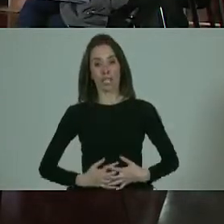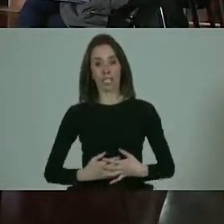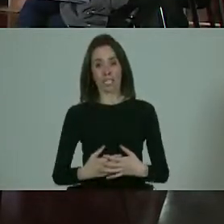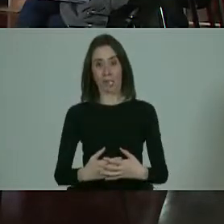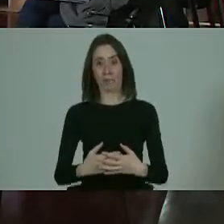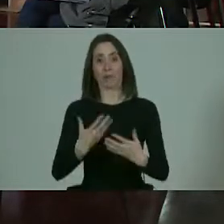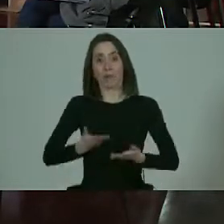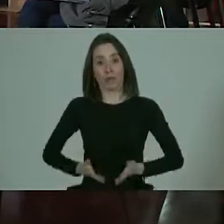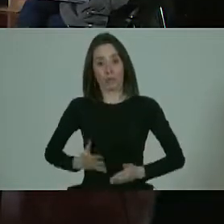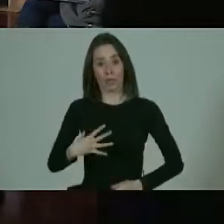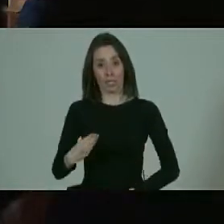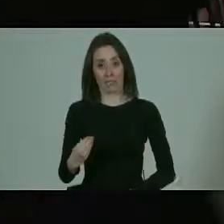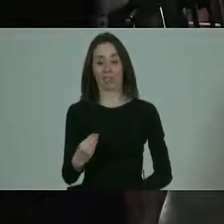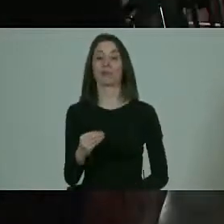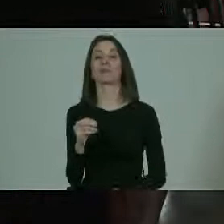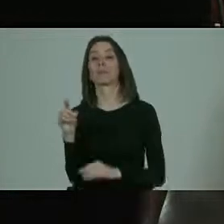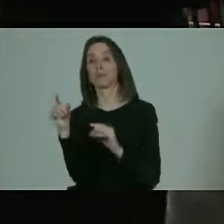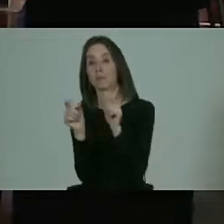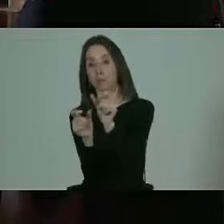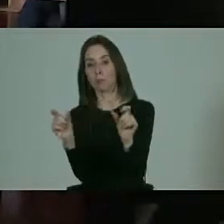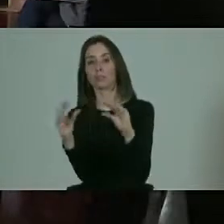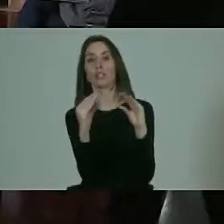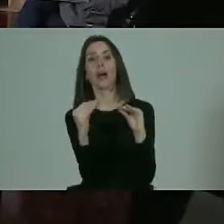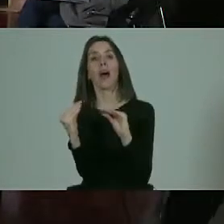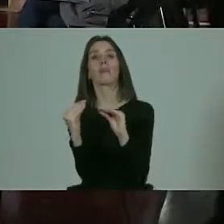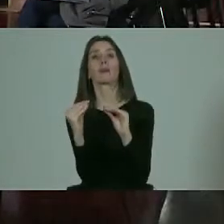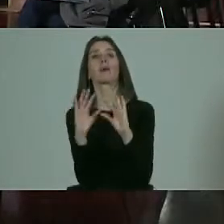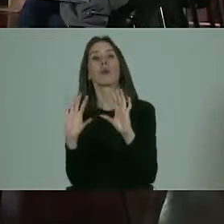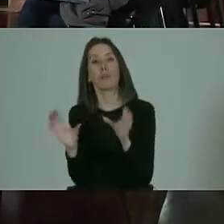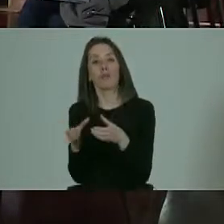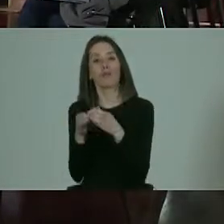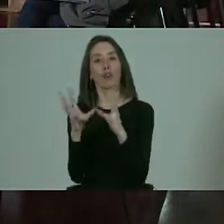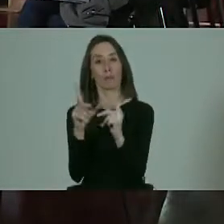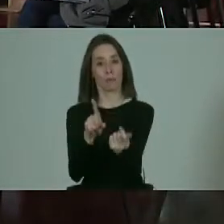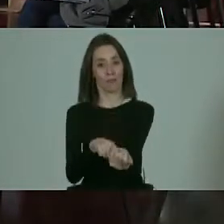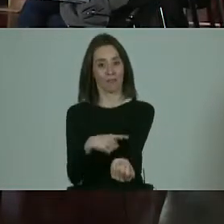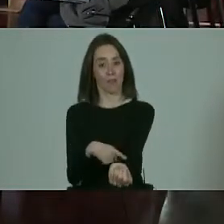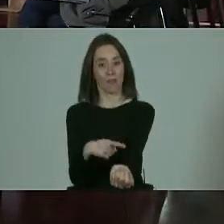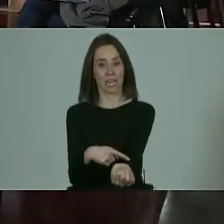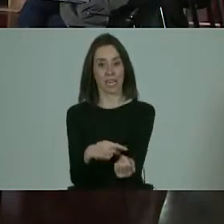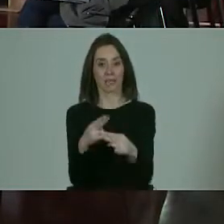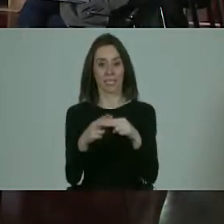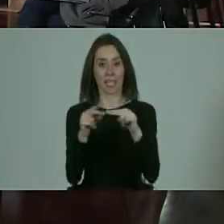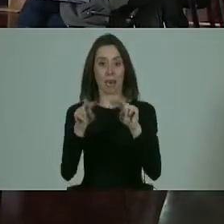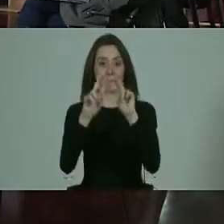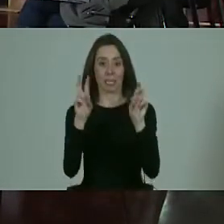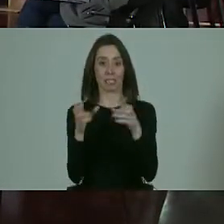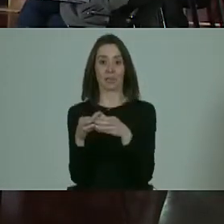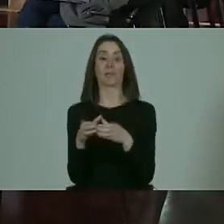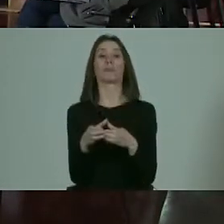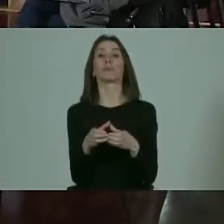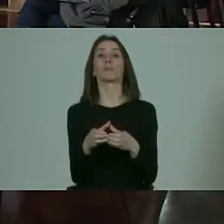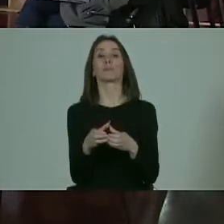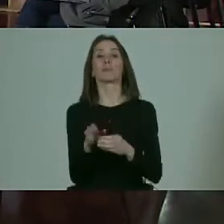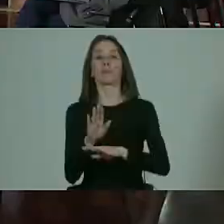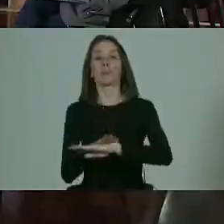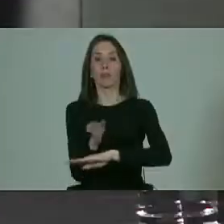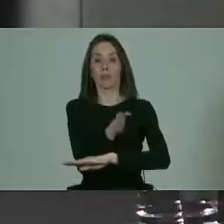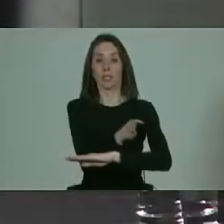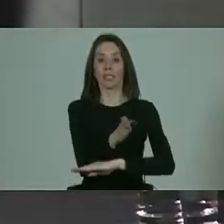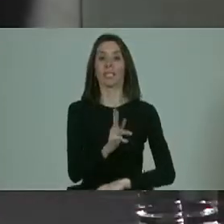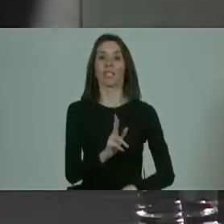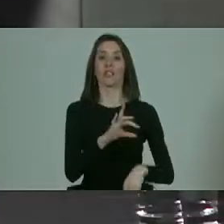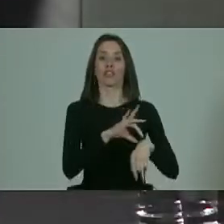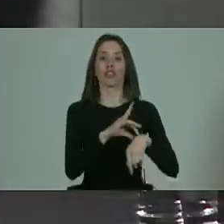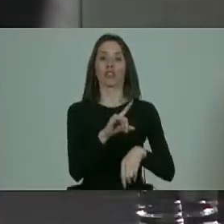siguientes panelistas porque vamos a conversar de hablemos de formar familia a mi mano directa se encuentra el doctor fernando